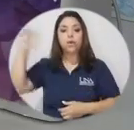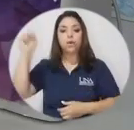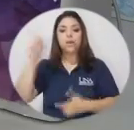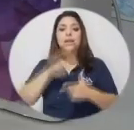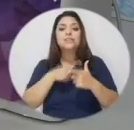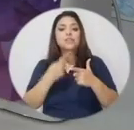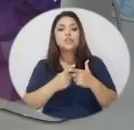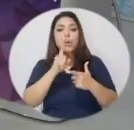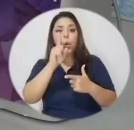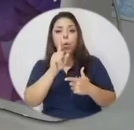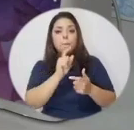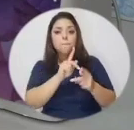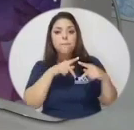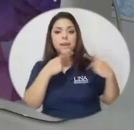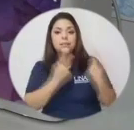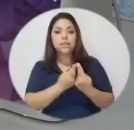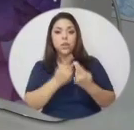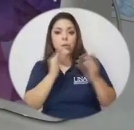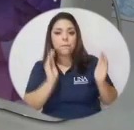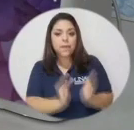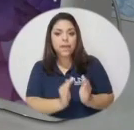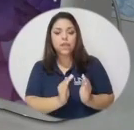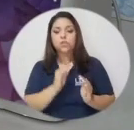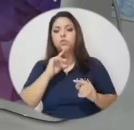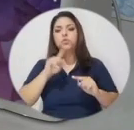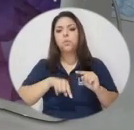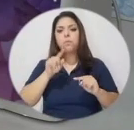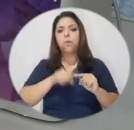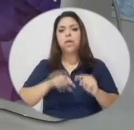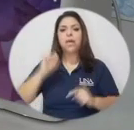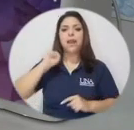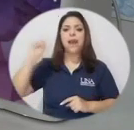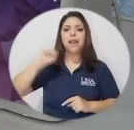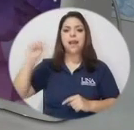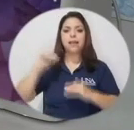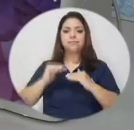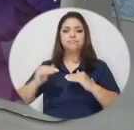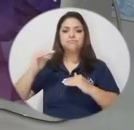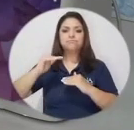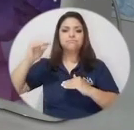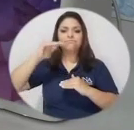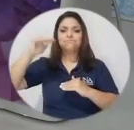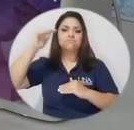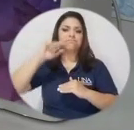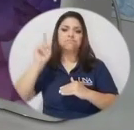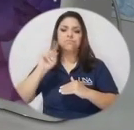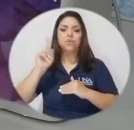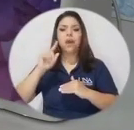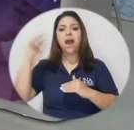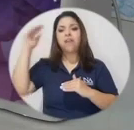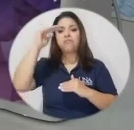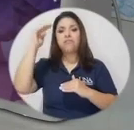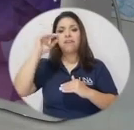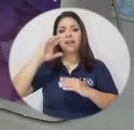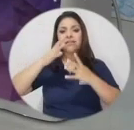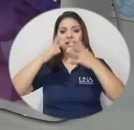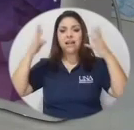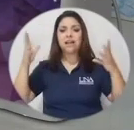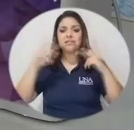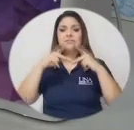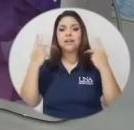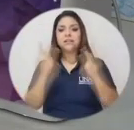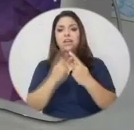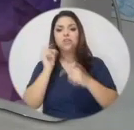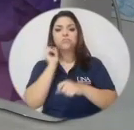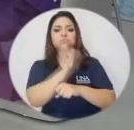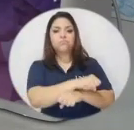puede ir ganando poco a poco posiciones, sino que va a ser eliminado por la competencia de los grandes. Aún así, es